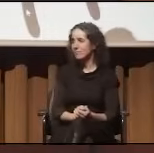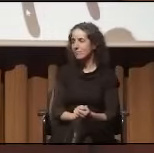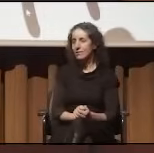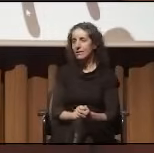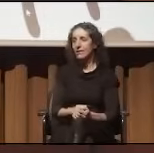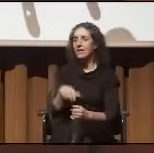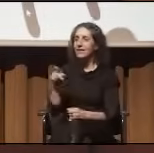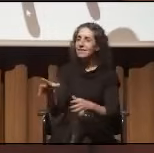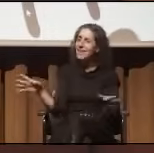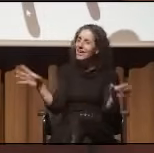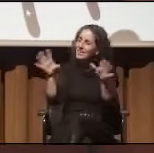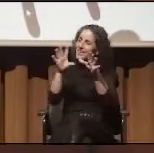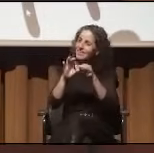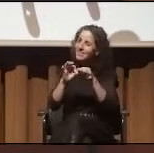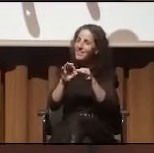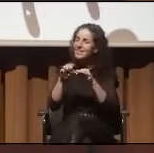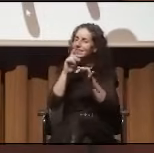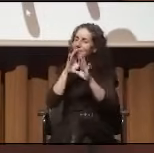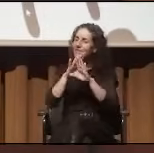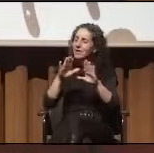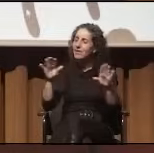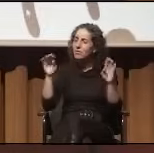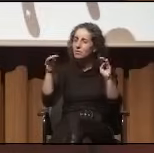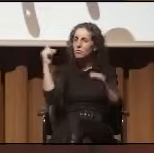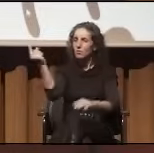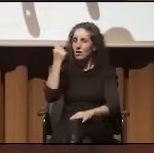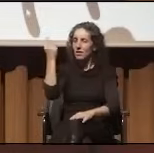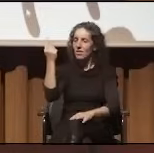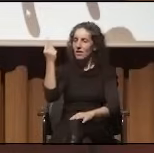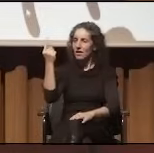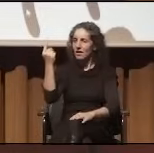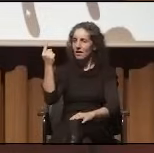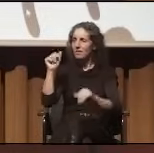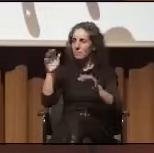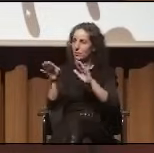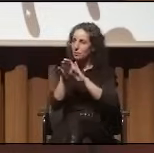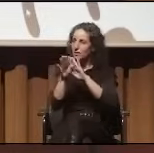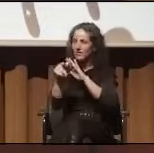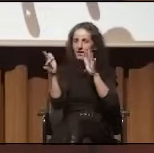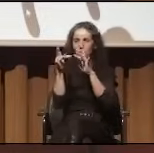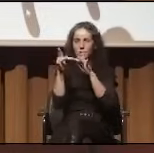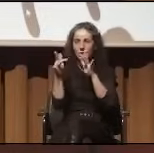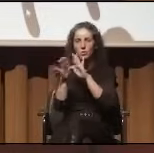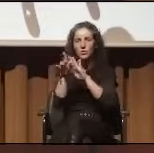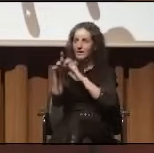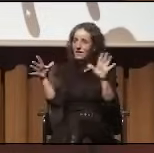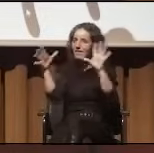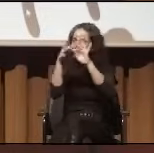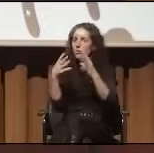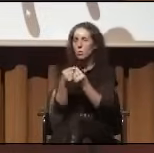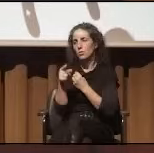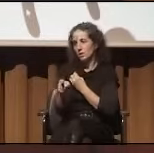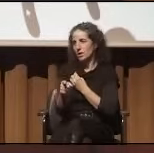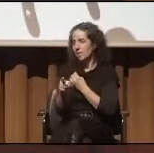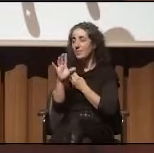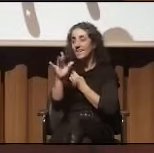alarga incluso en la intimidad, en el silencio, en su soledad, aún la mantenía, ¿no? Y mantenía ese contacto y ese vínculo contigo. Sí, porque cuando estableces